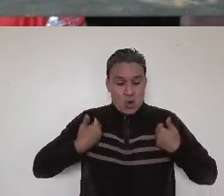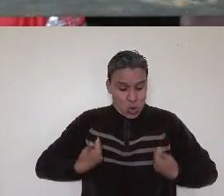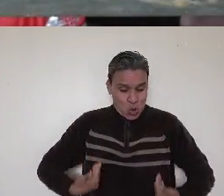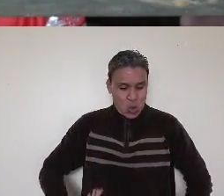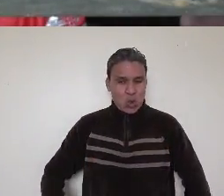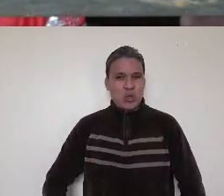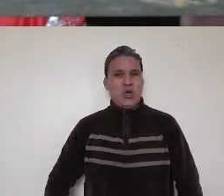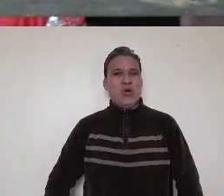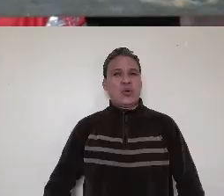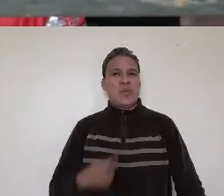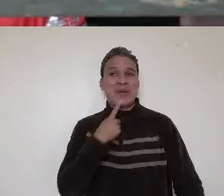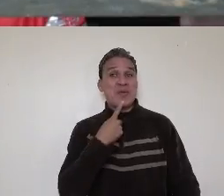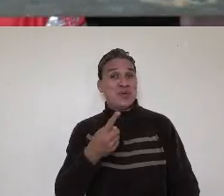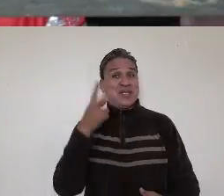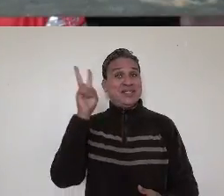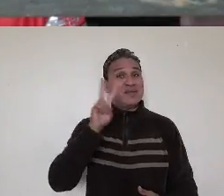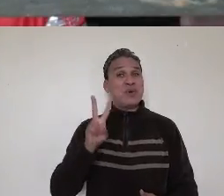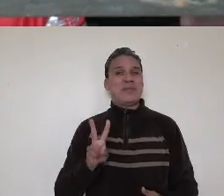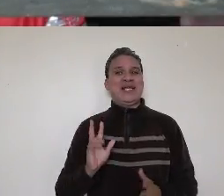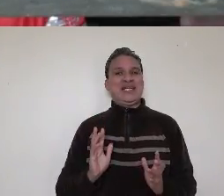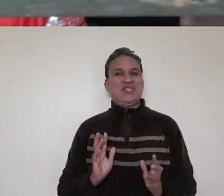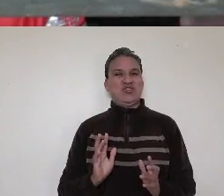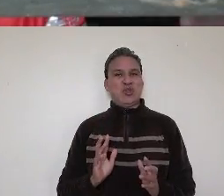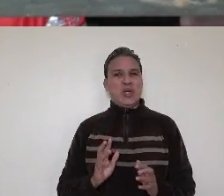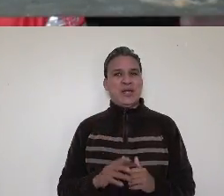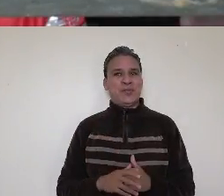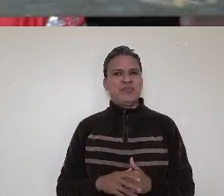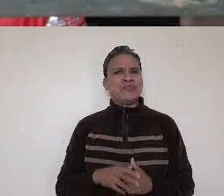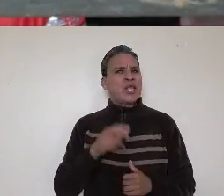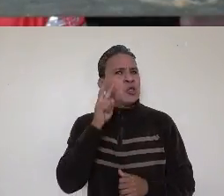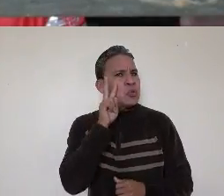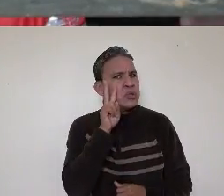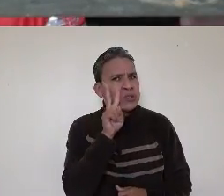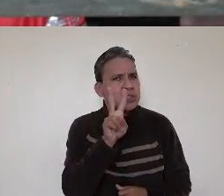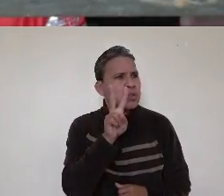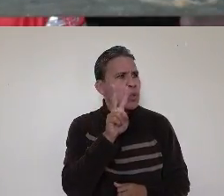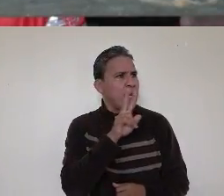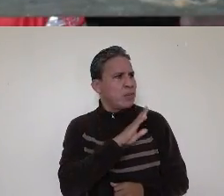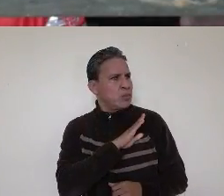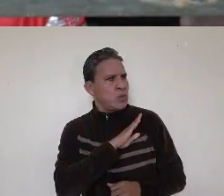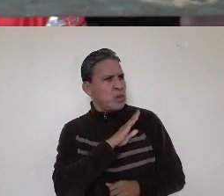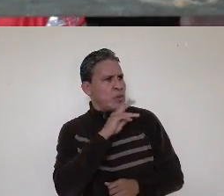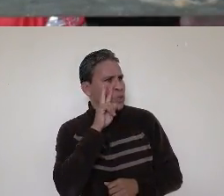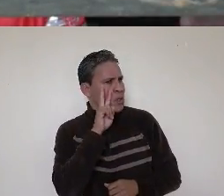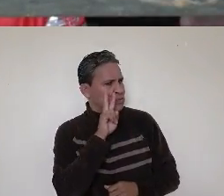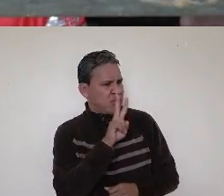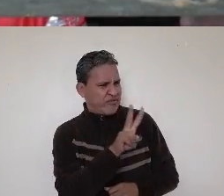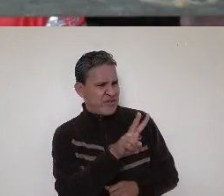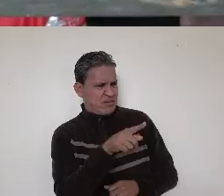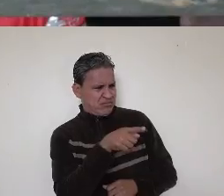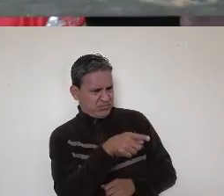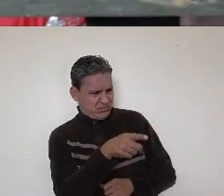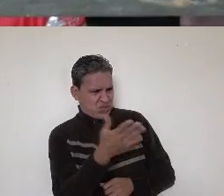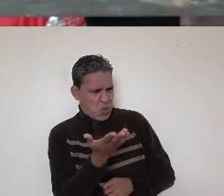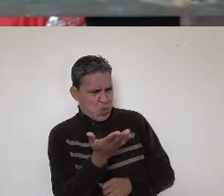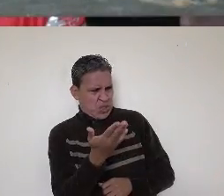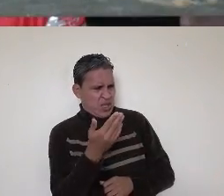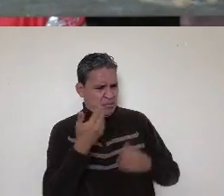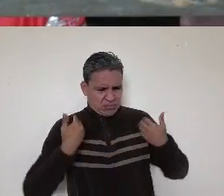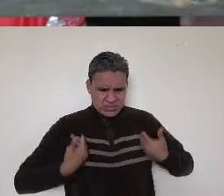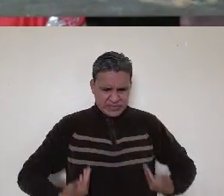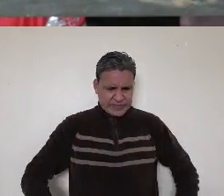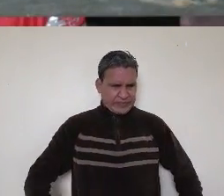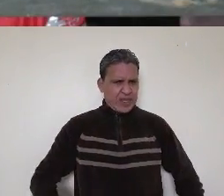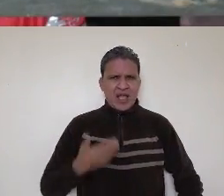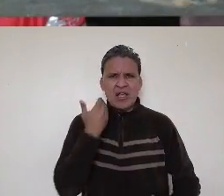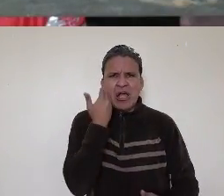Y cuando empezó la fiesta, estaban todos allí y el dueño se fijó que había uno que estaba sin el traje de boda, es decir, sin el traje dominguero,